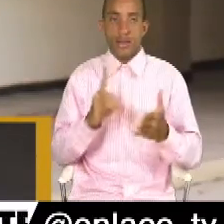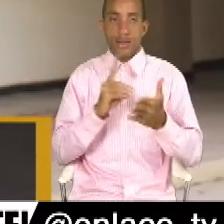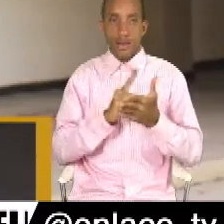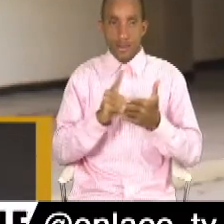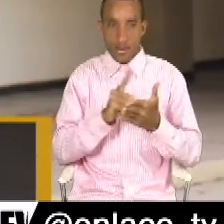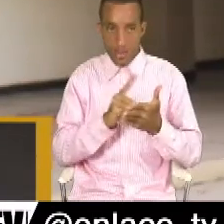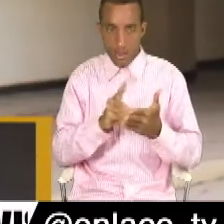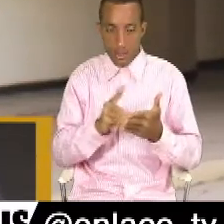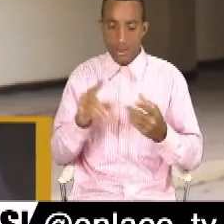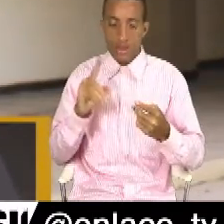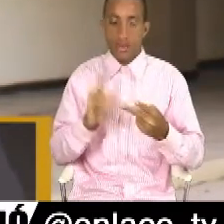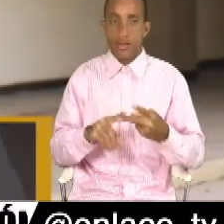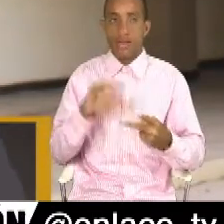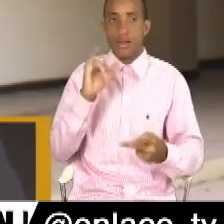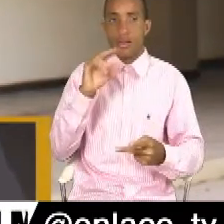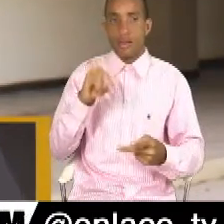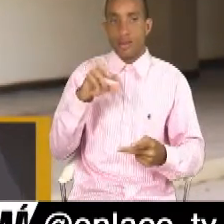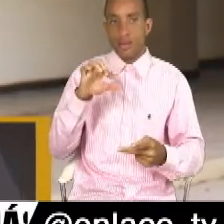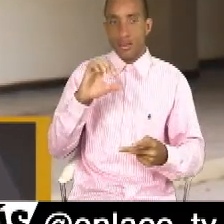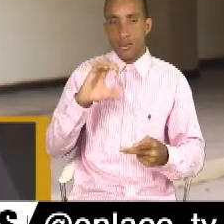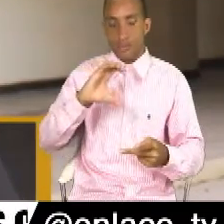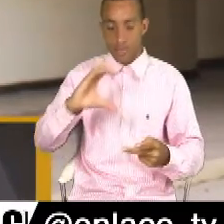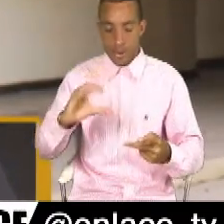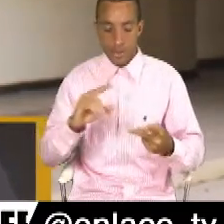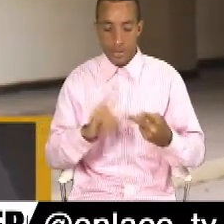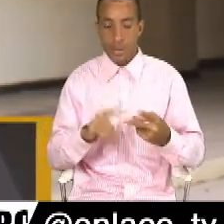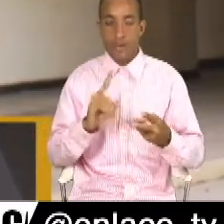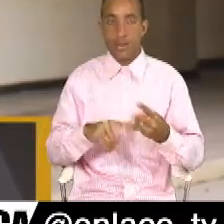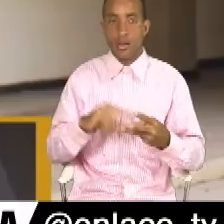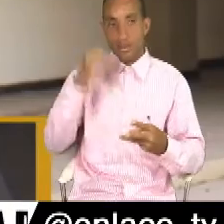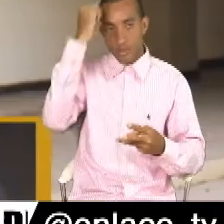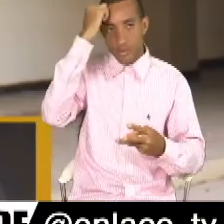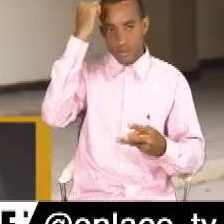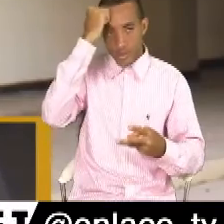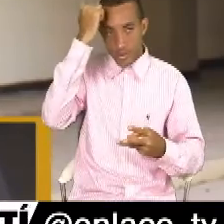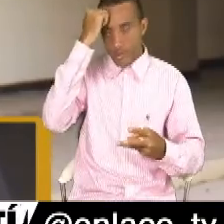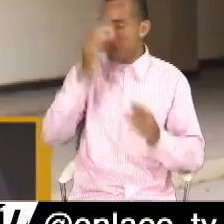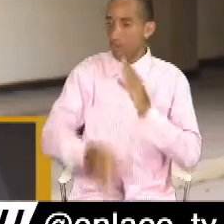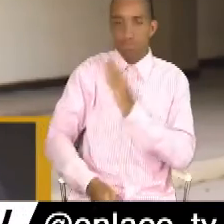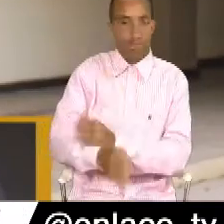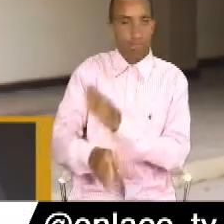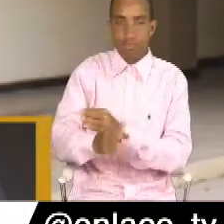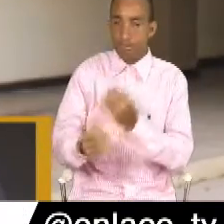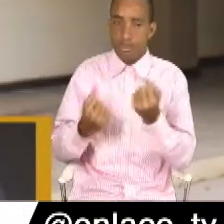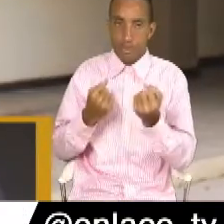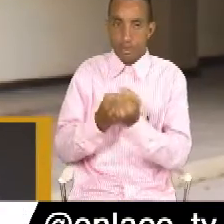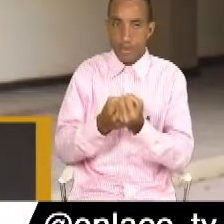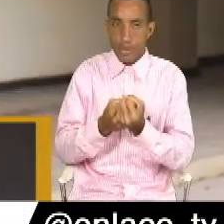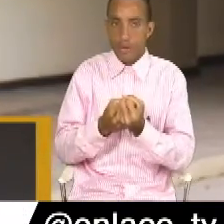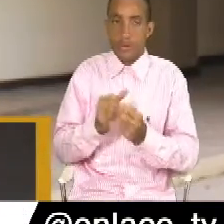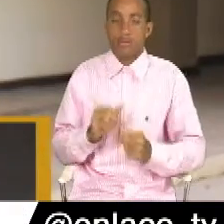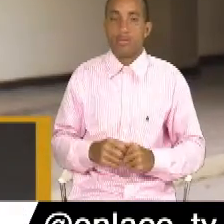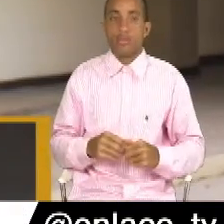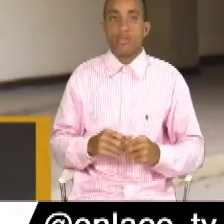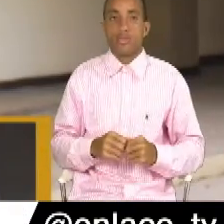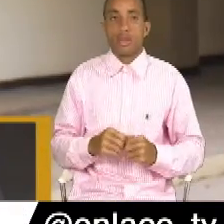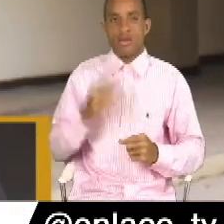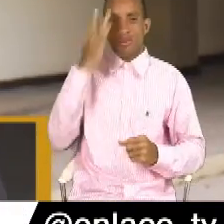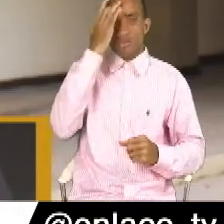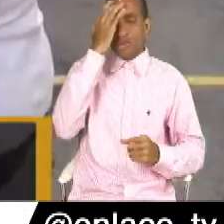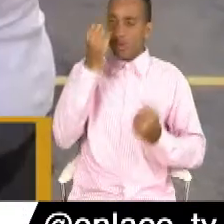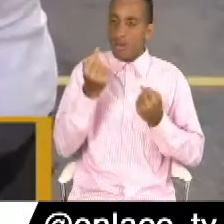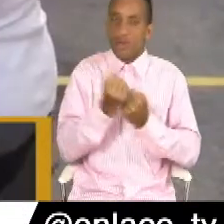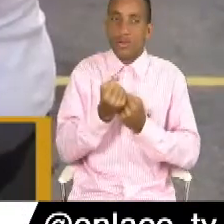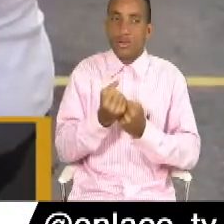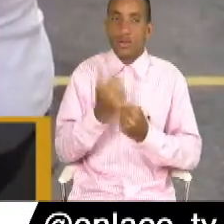de Trabajo y están los docentes desde hace rato están en paro. Nos sumamos a esta jornada porque las